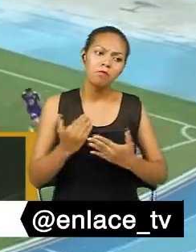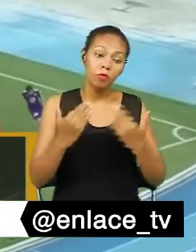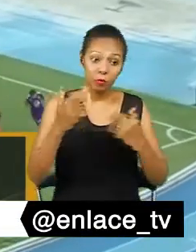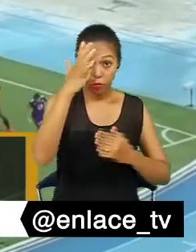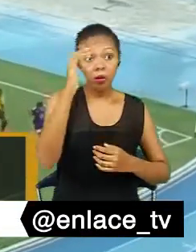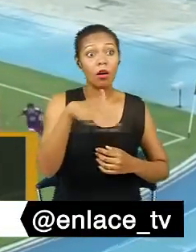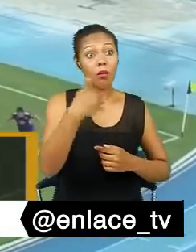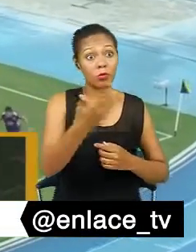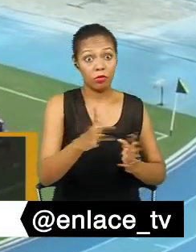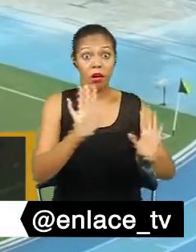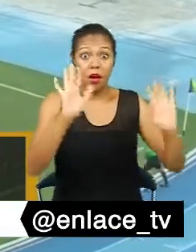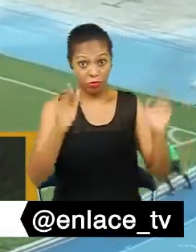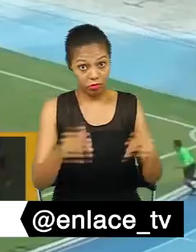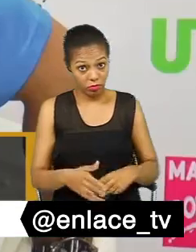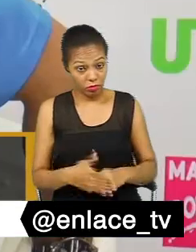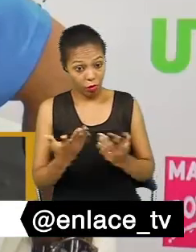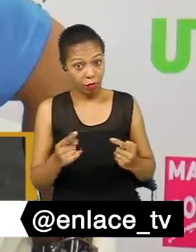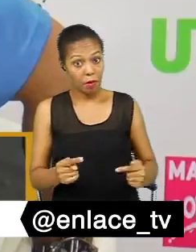importante